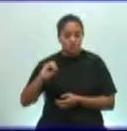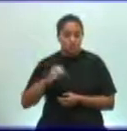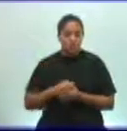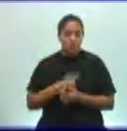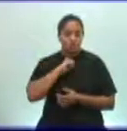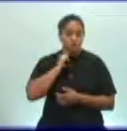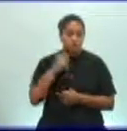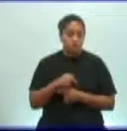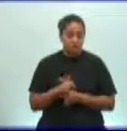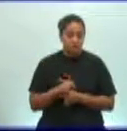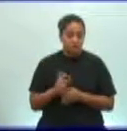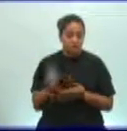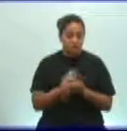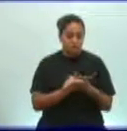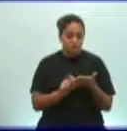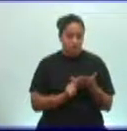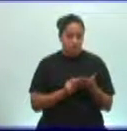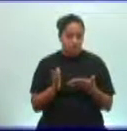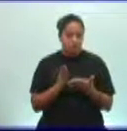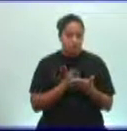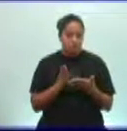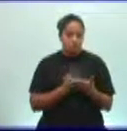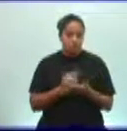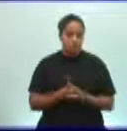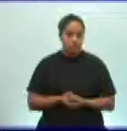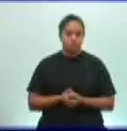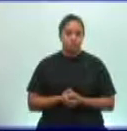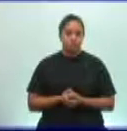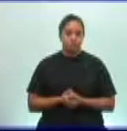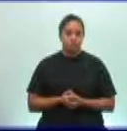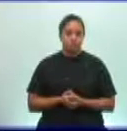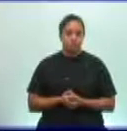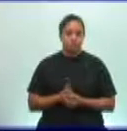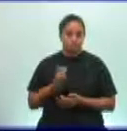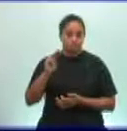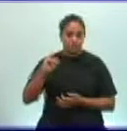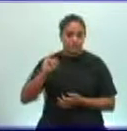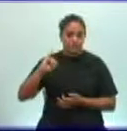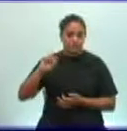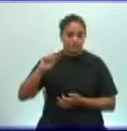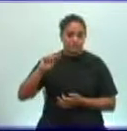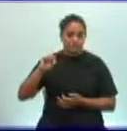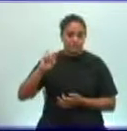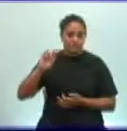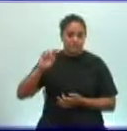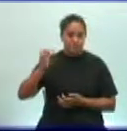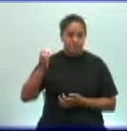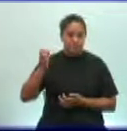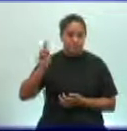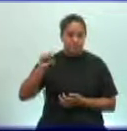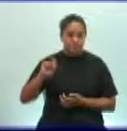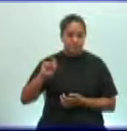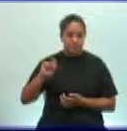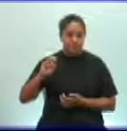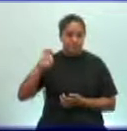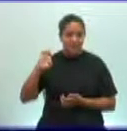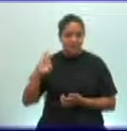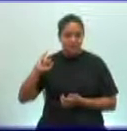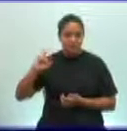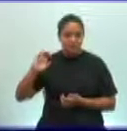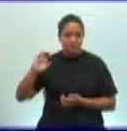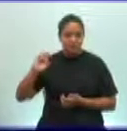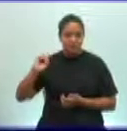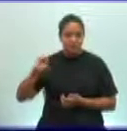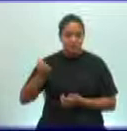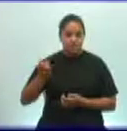libretas. Miriam e Isabel, padre e hijo, Elisa u Oscar. Fíjense que en el primer ejemplo se